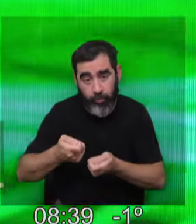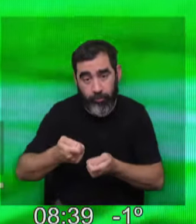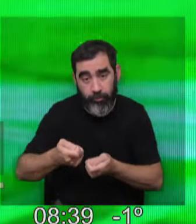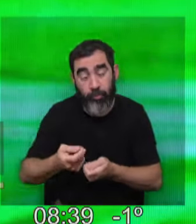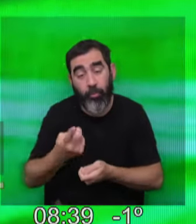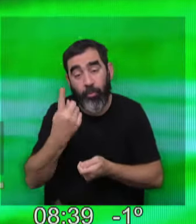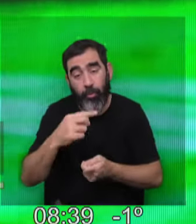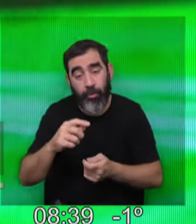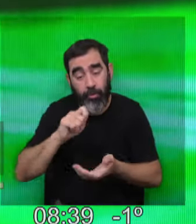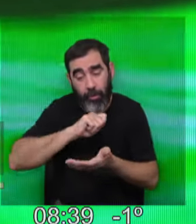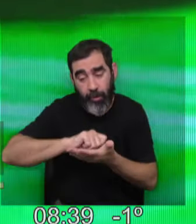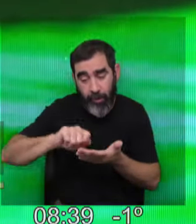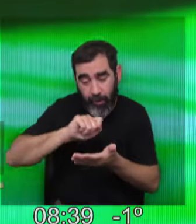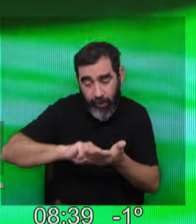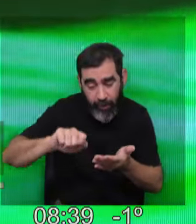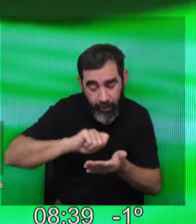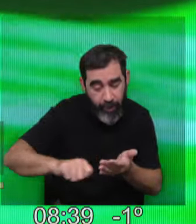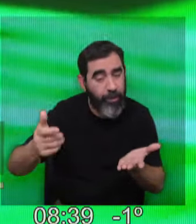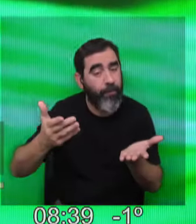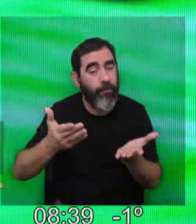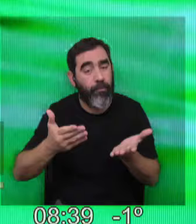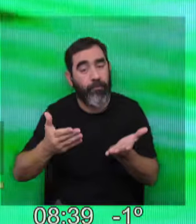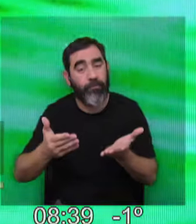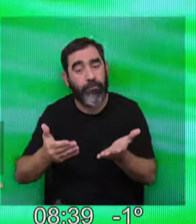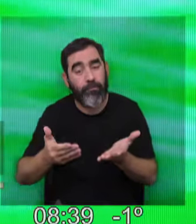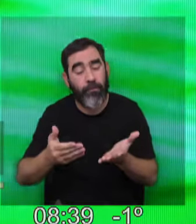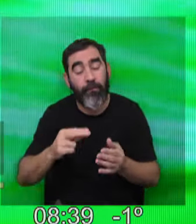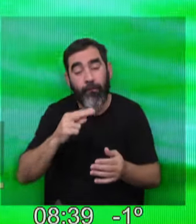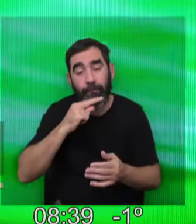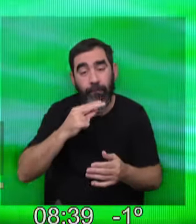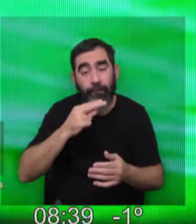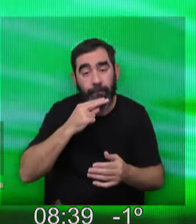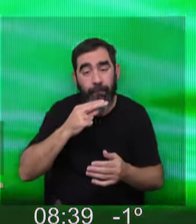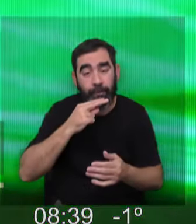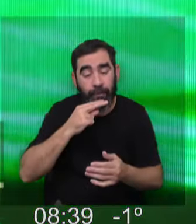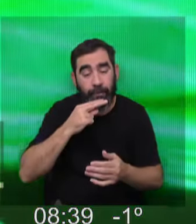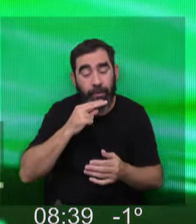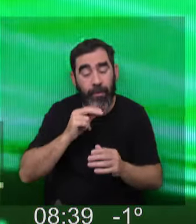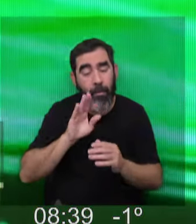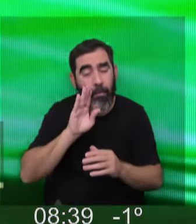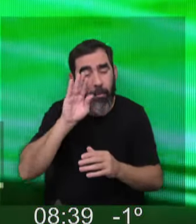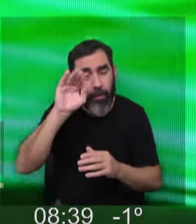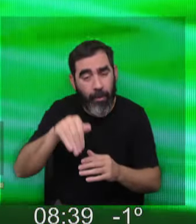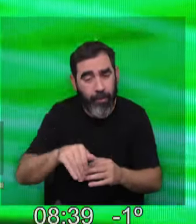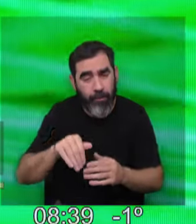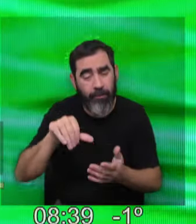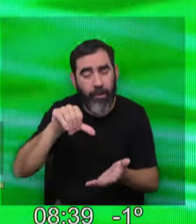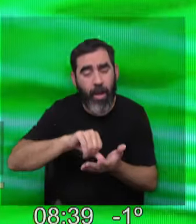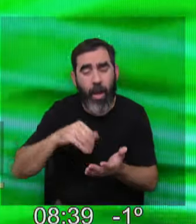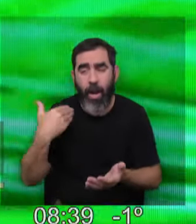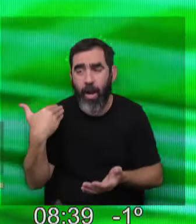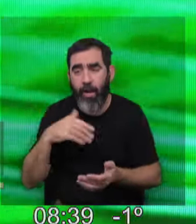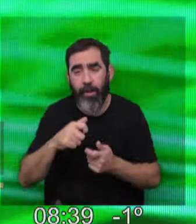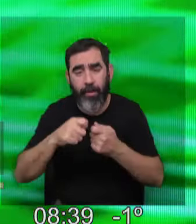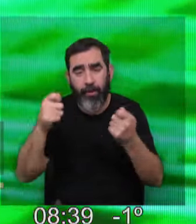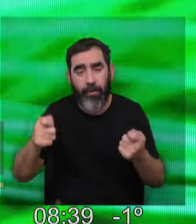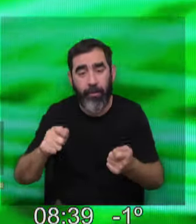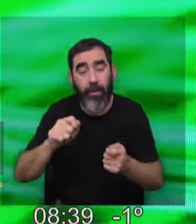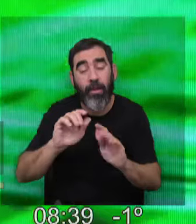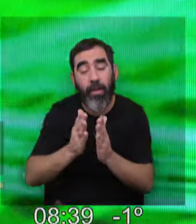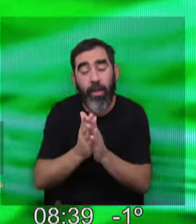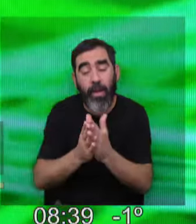Para algo sigo escribiendo, todos los viernes en Correo, en El País, en La Nación de Buenos Aires, y haciendo libros